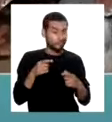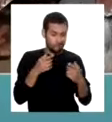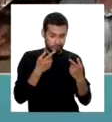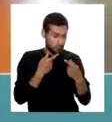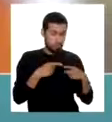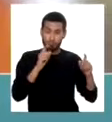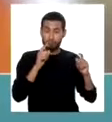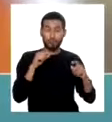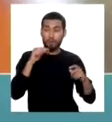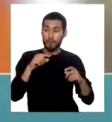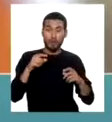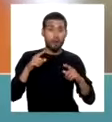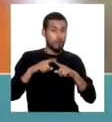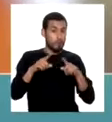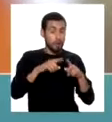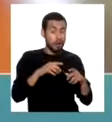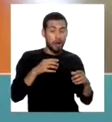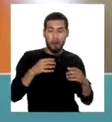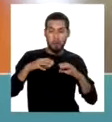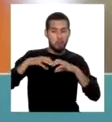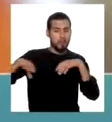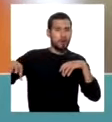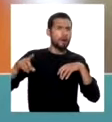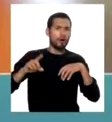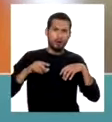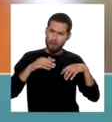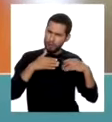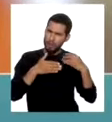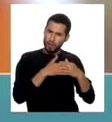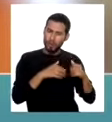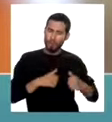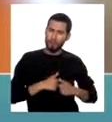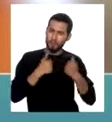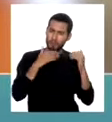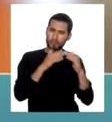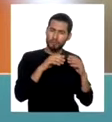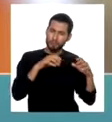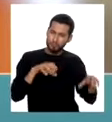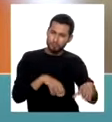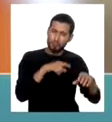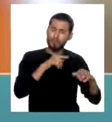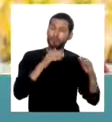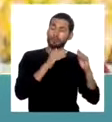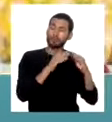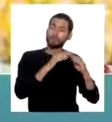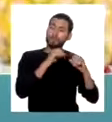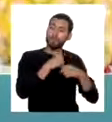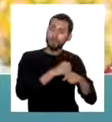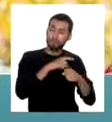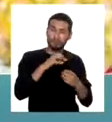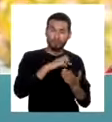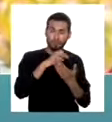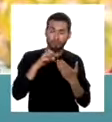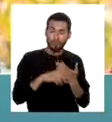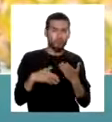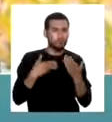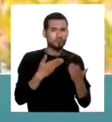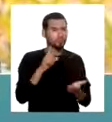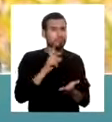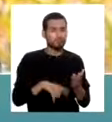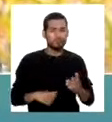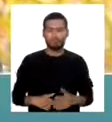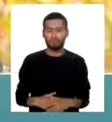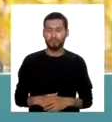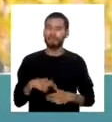de la agricultura, sino también tiene que ver con la vivienda productiva. Y en la vivienda productiva, el proyecto lo que les da